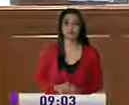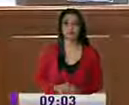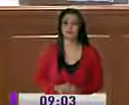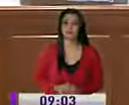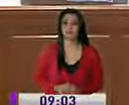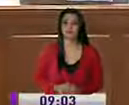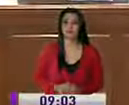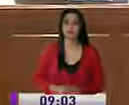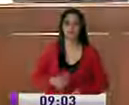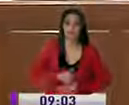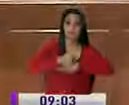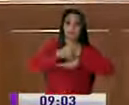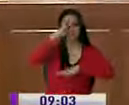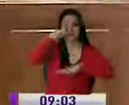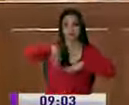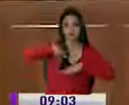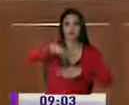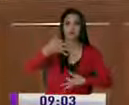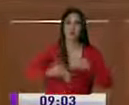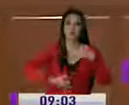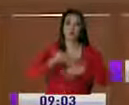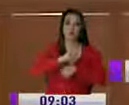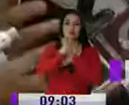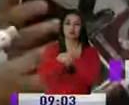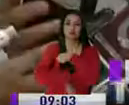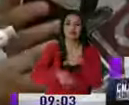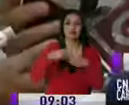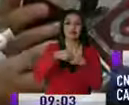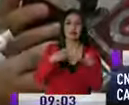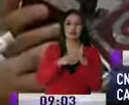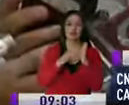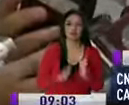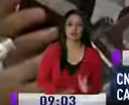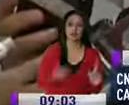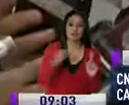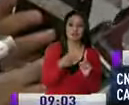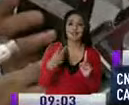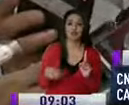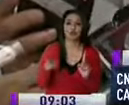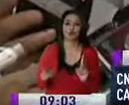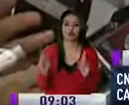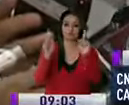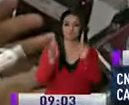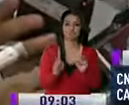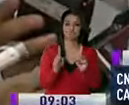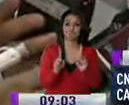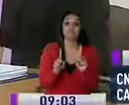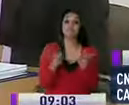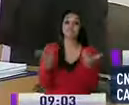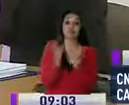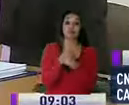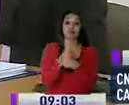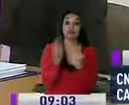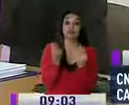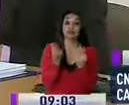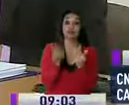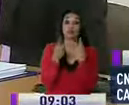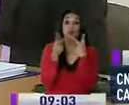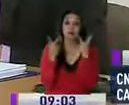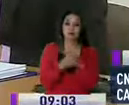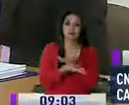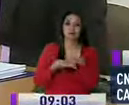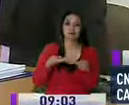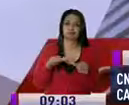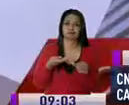El Tribunal de la Corte Nacional de Justicia sentenció al excontralor Carlos Pollitt y a su hijo John Pollitt por el delito de concusión. Los dos sentenciados